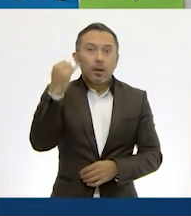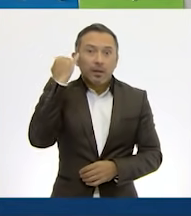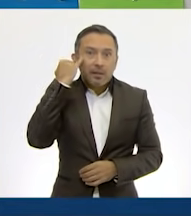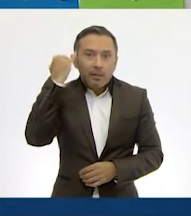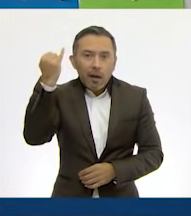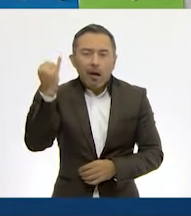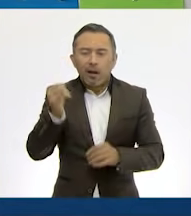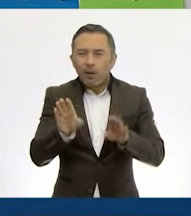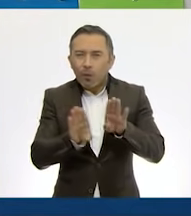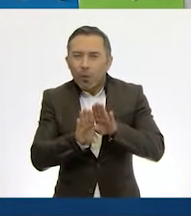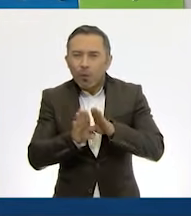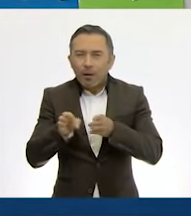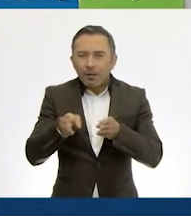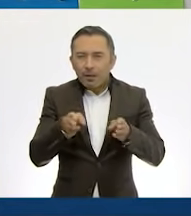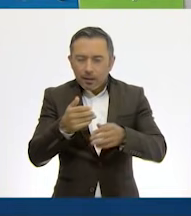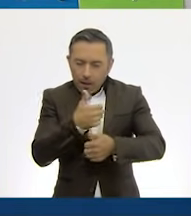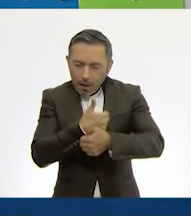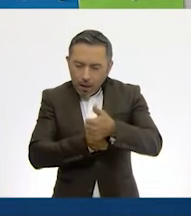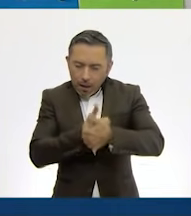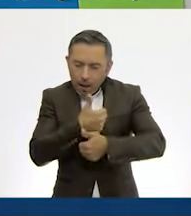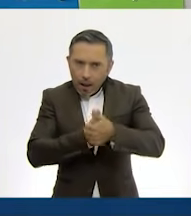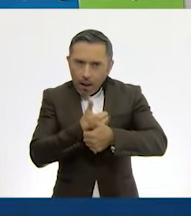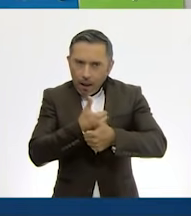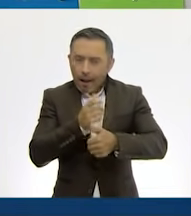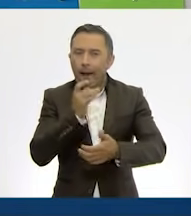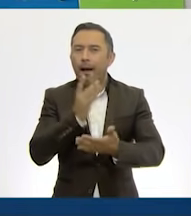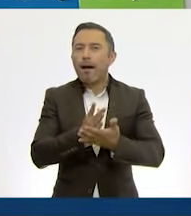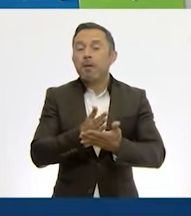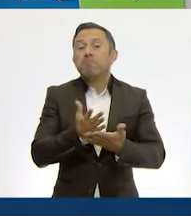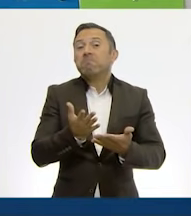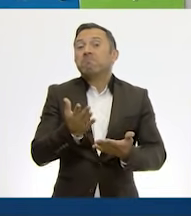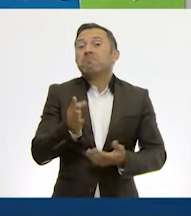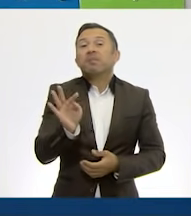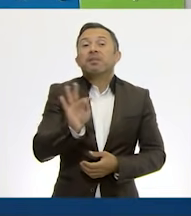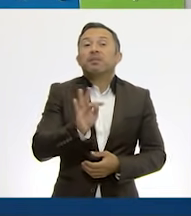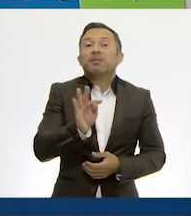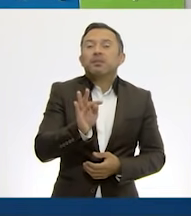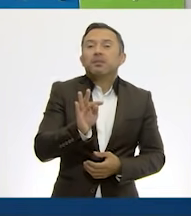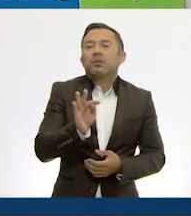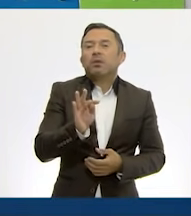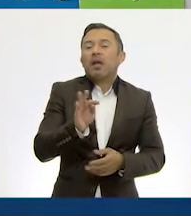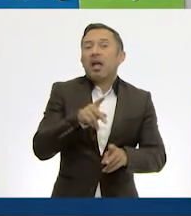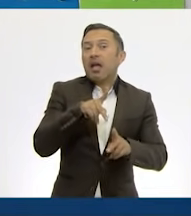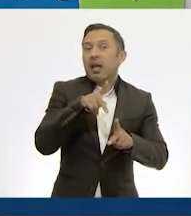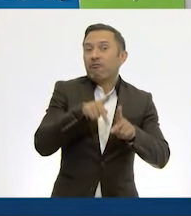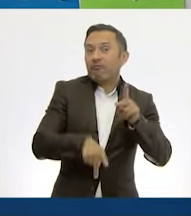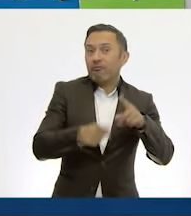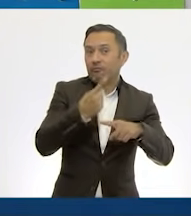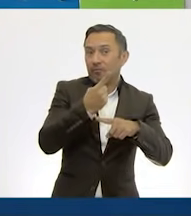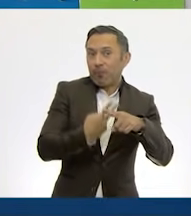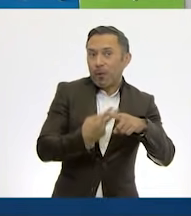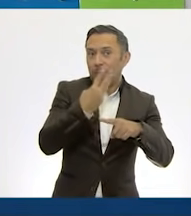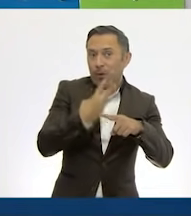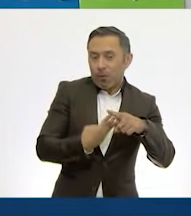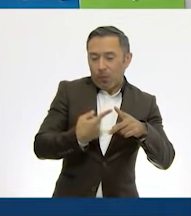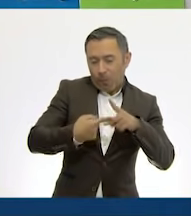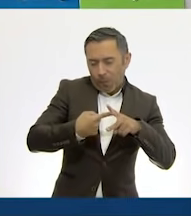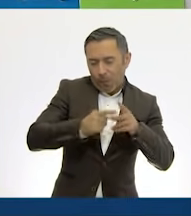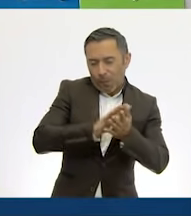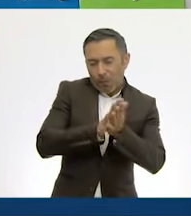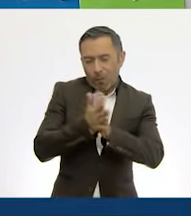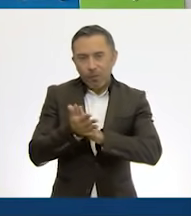estrategias para participar en este juego. No sé, como utilizando conversiones de fracciones a decimales. Esa podría ser una opción.